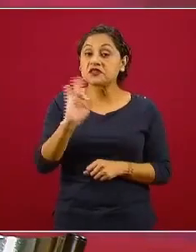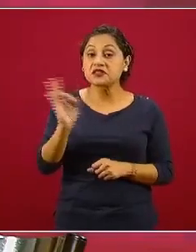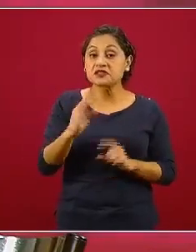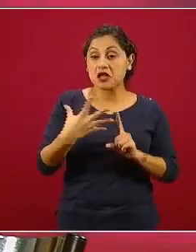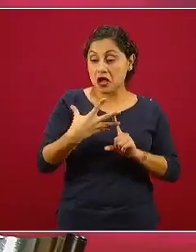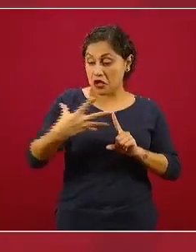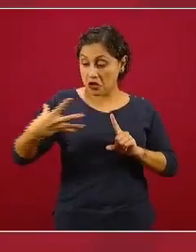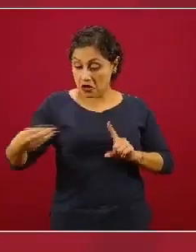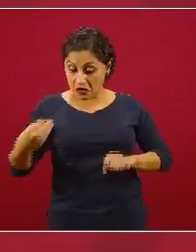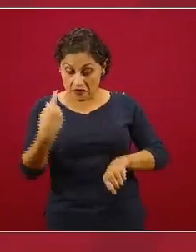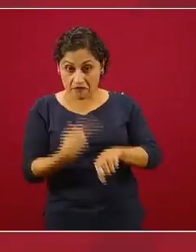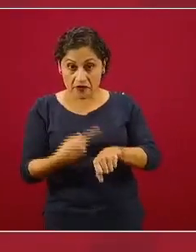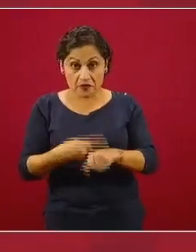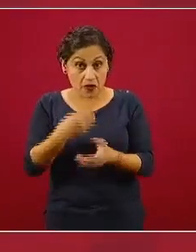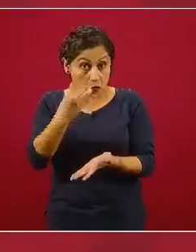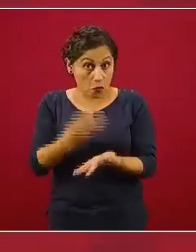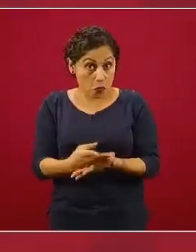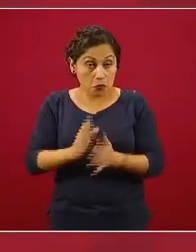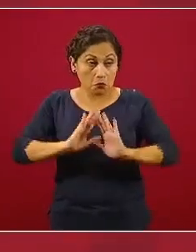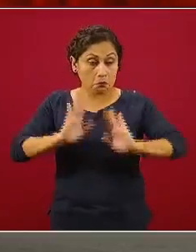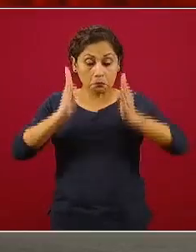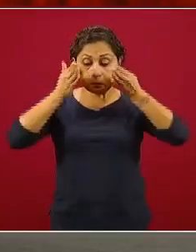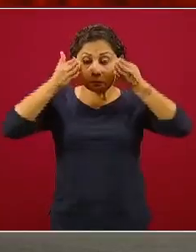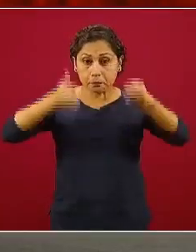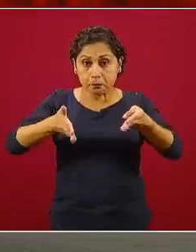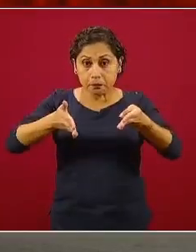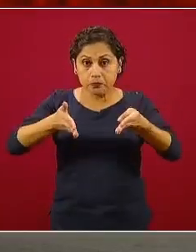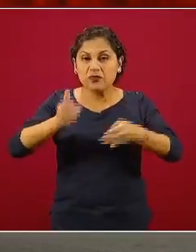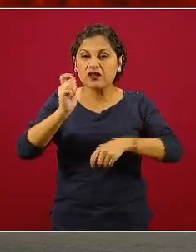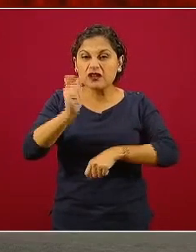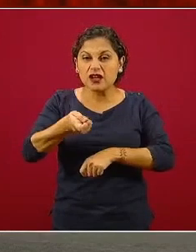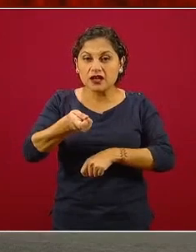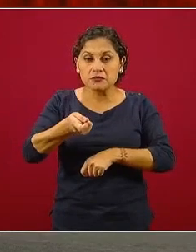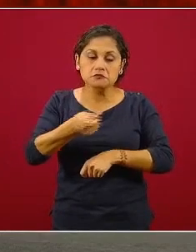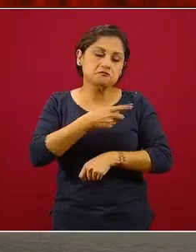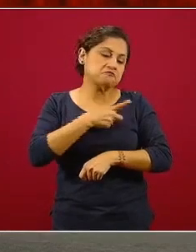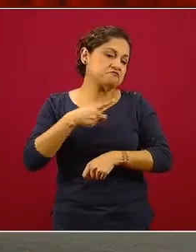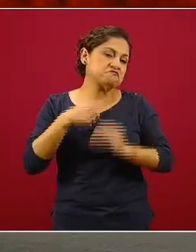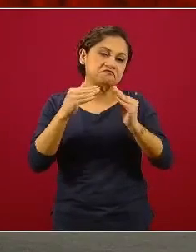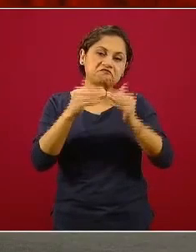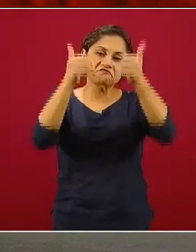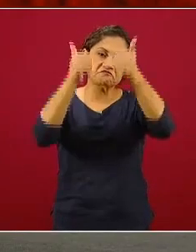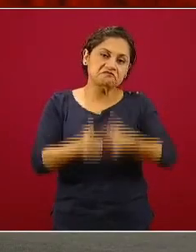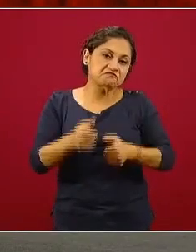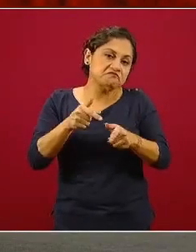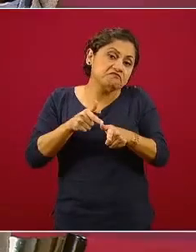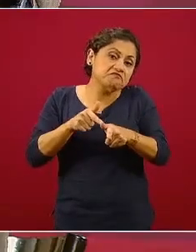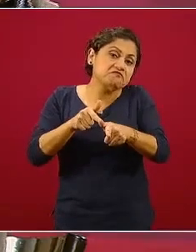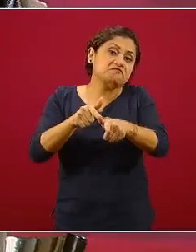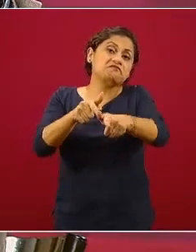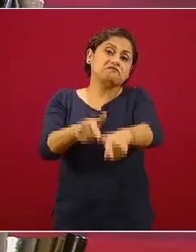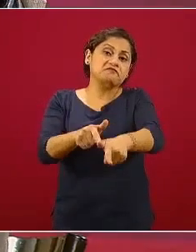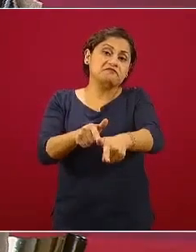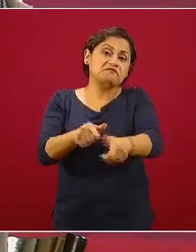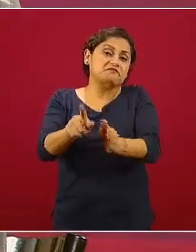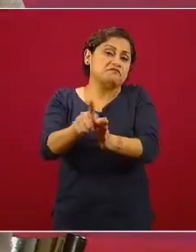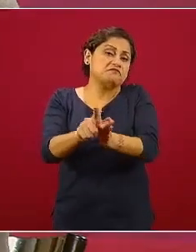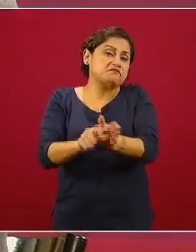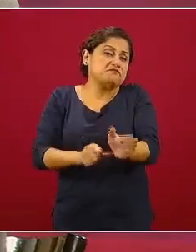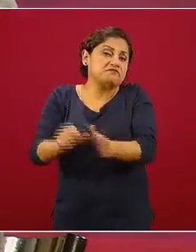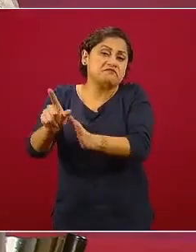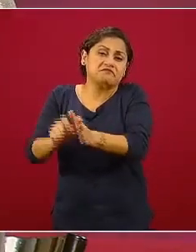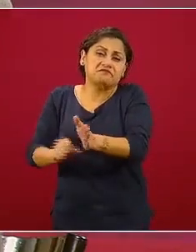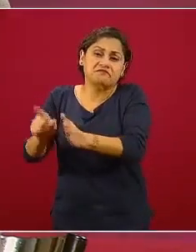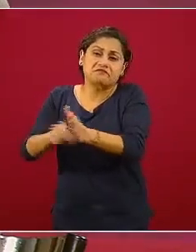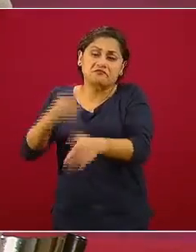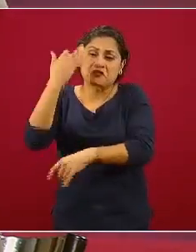COVID y nada más, lo idóneo sería seguirse en confinamiento por meses, hasta